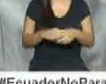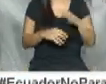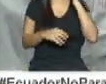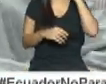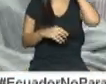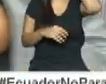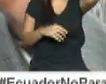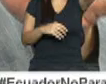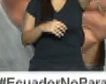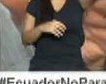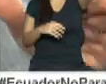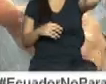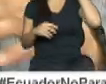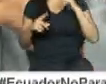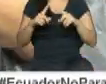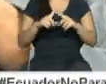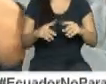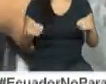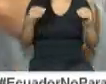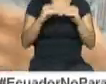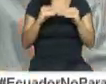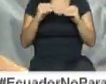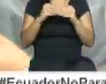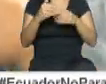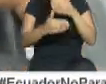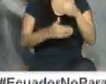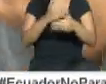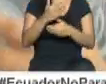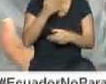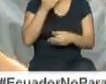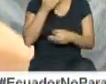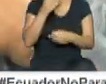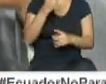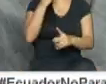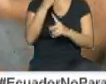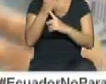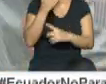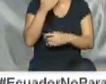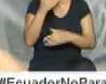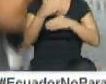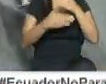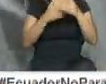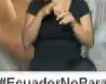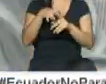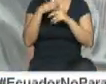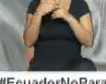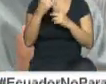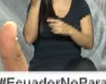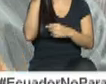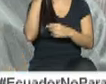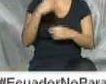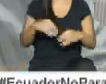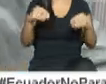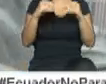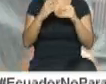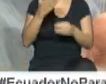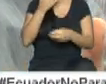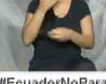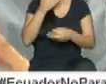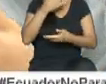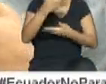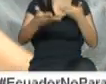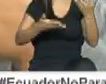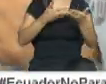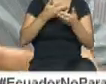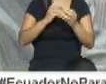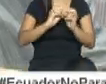Pero ahí es lo que yo digo, o sea, se debió, frente a esa situación, comprender lo que estaba en juego,